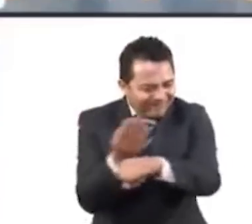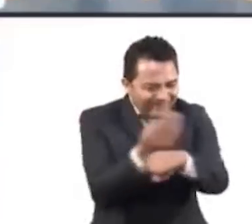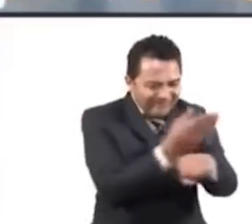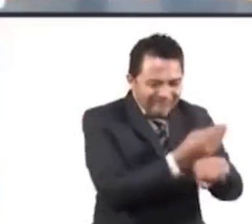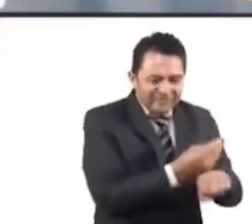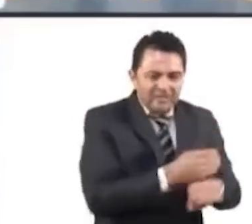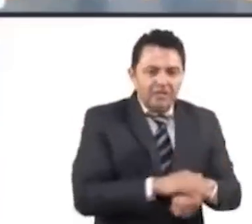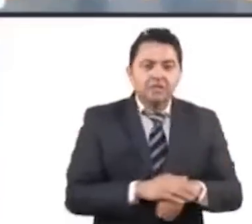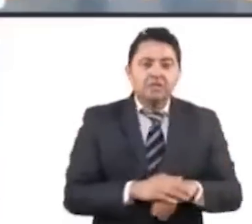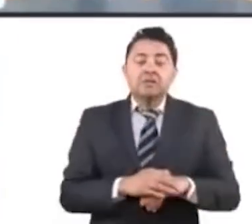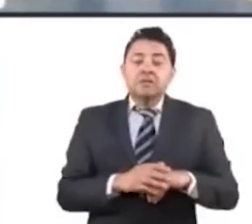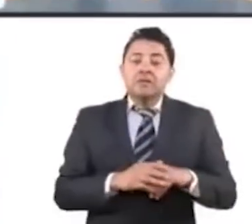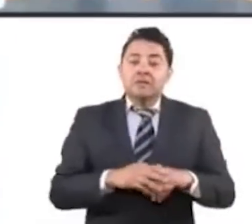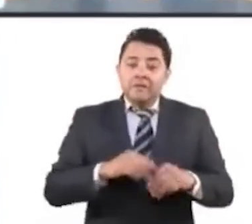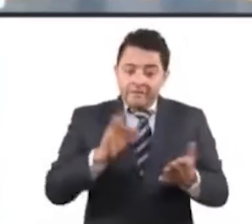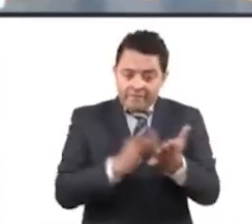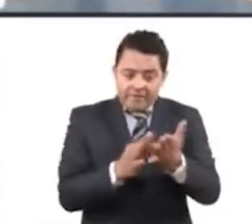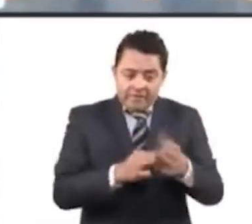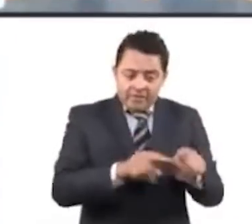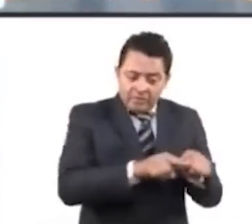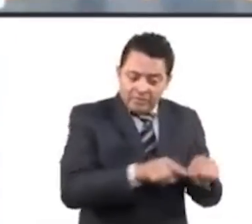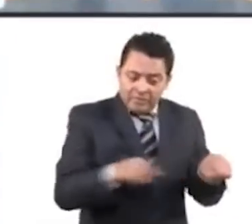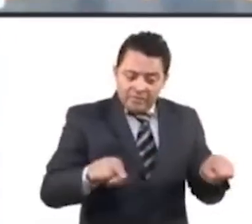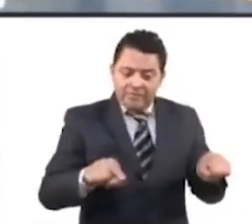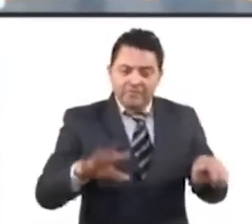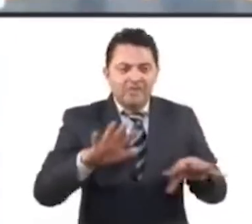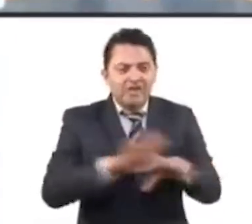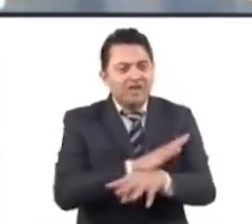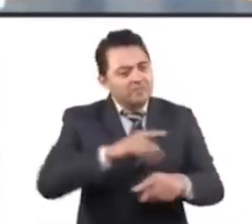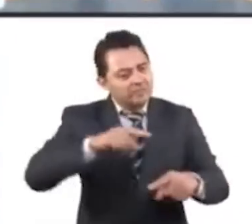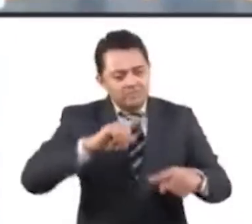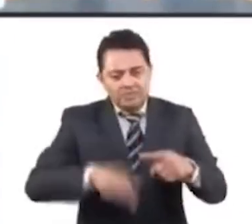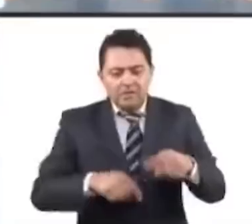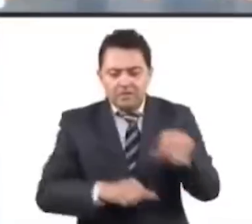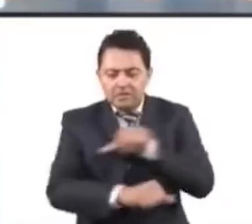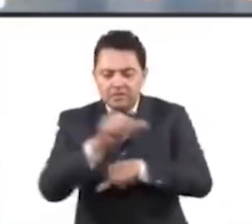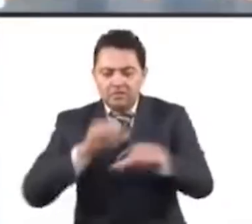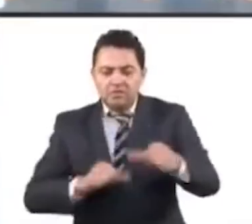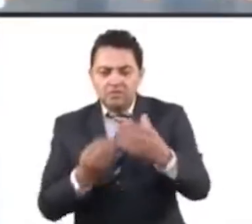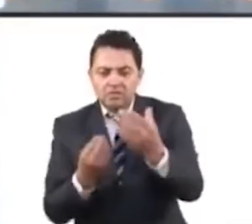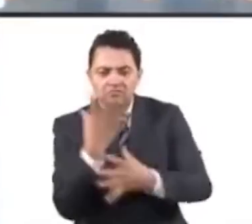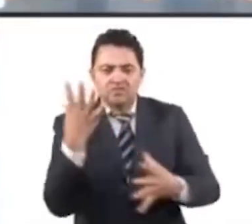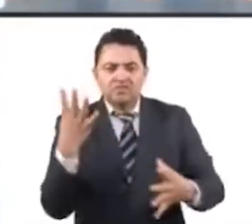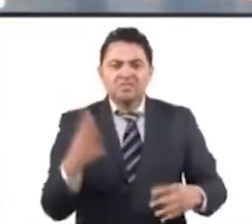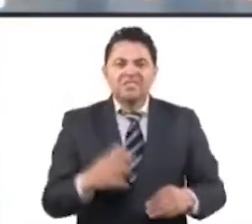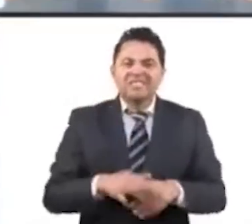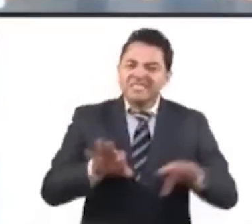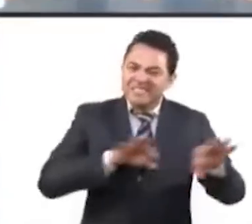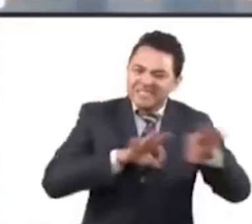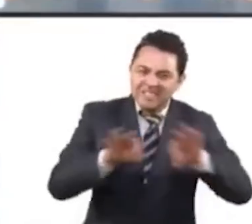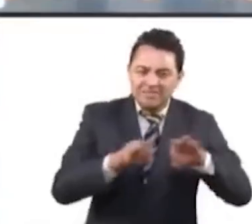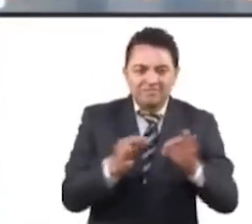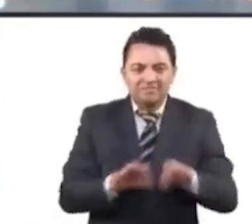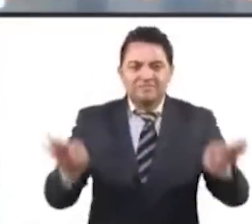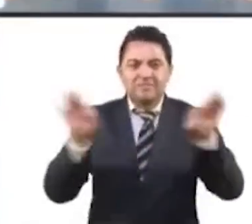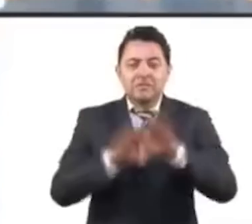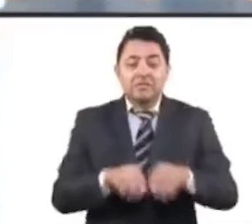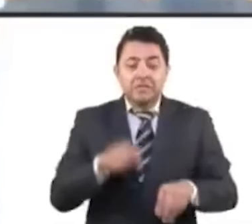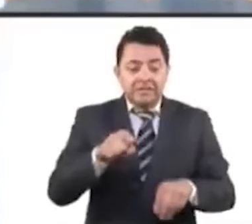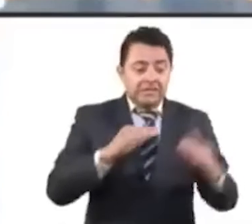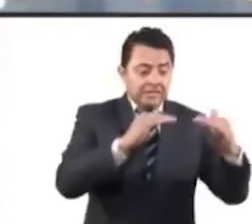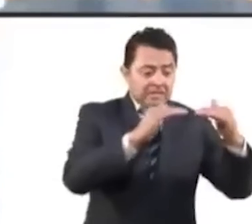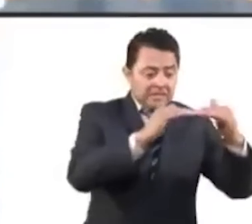cambio de rieles y todo lo que significó, pues, este trabajo fundamental para poder hacer de este